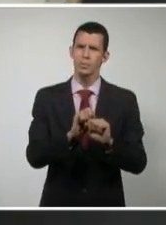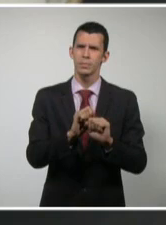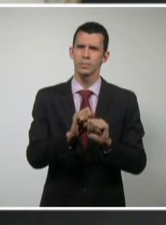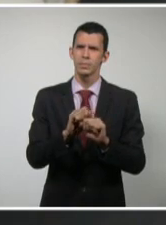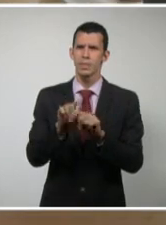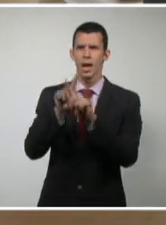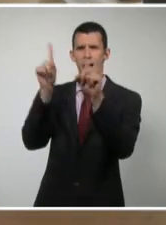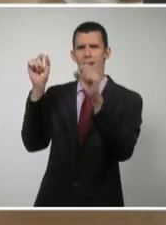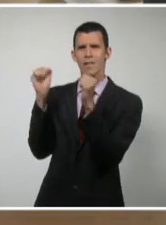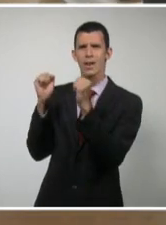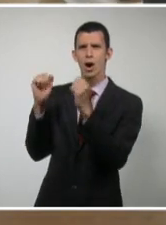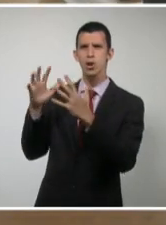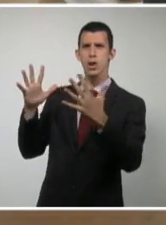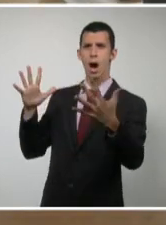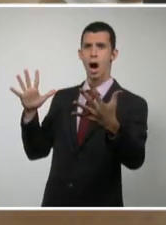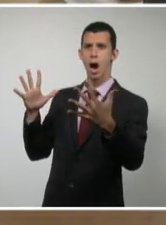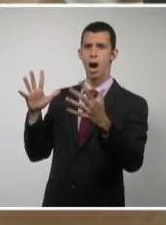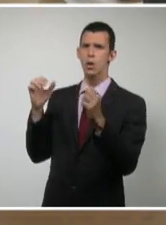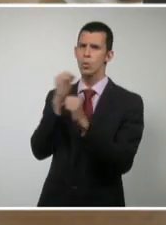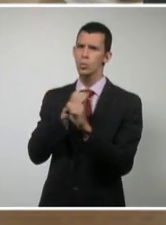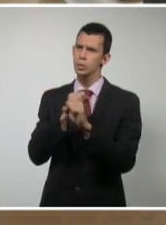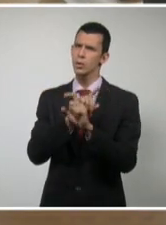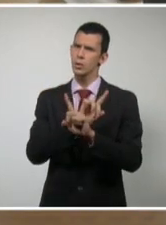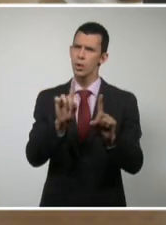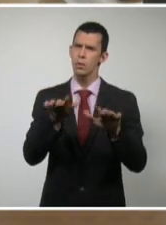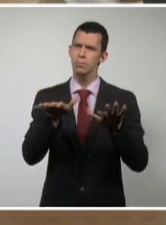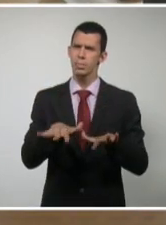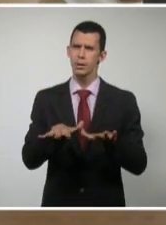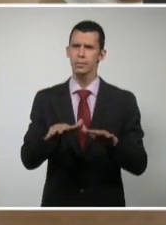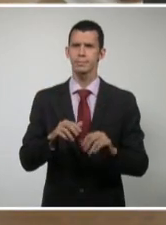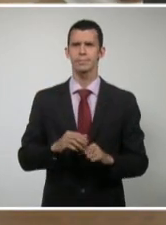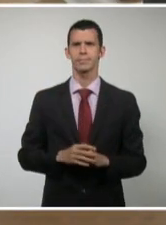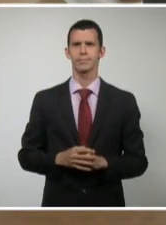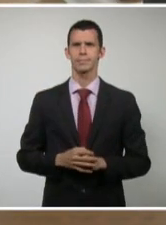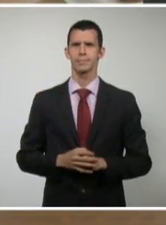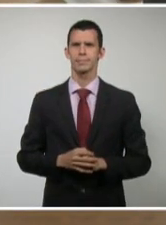de Ávila, Damián Betanzos Hernández, Sistema Informativo de la Televisión Cubana.